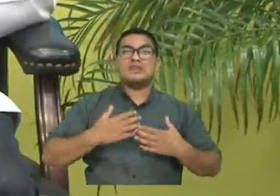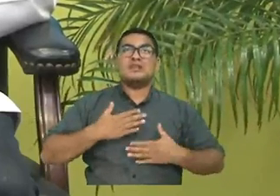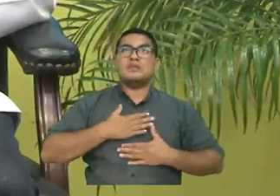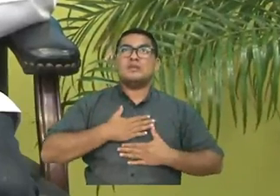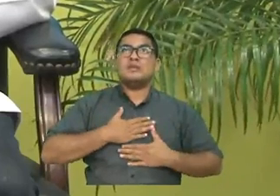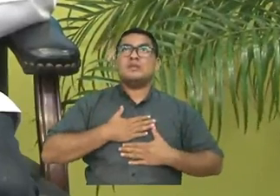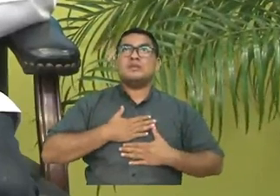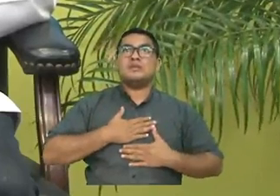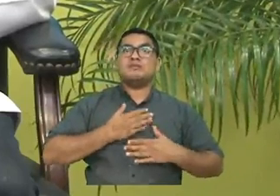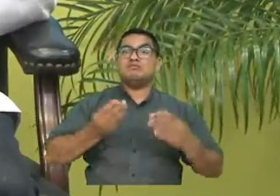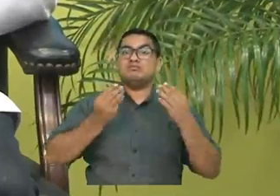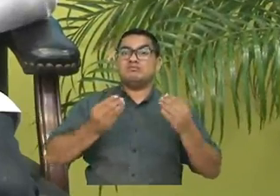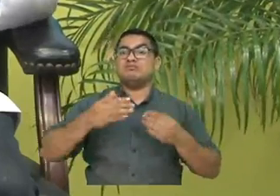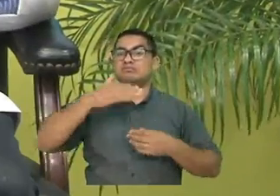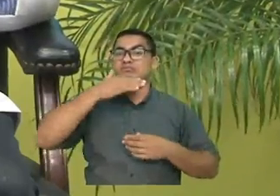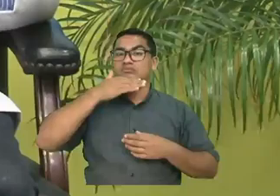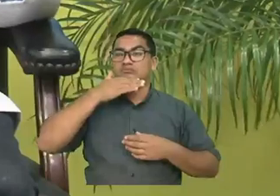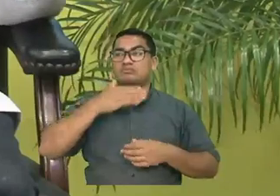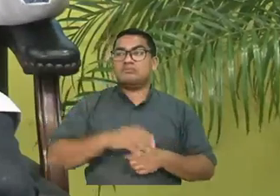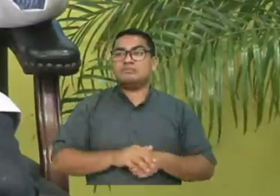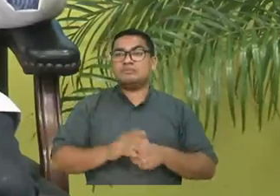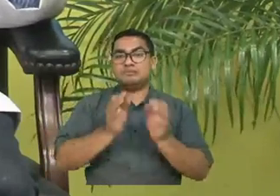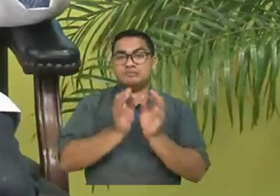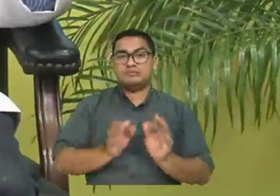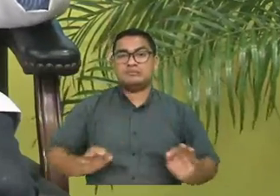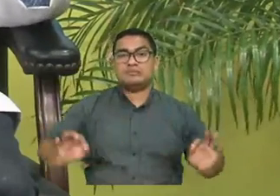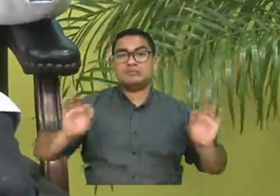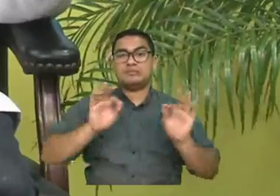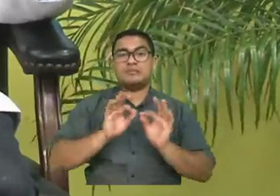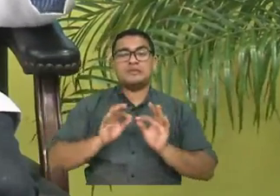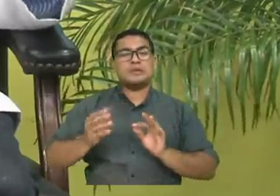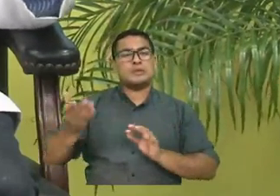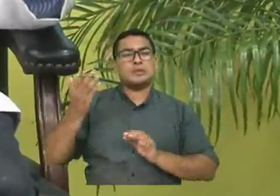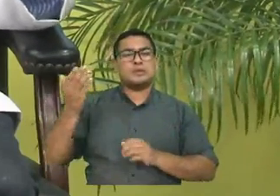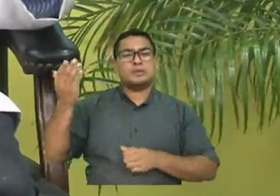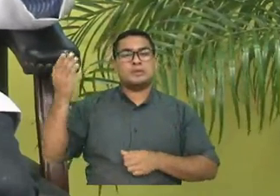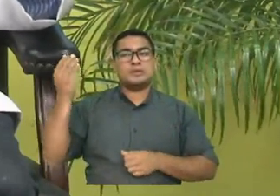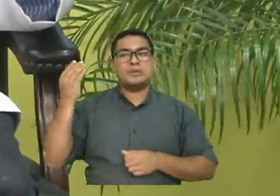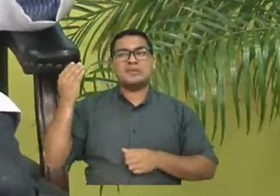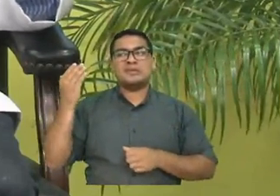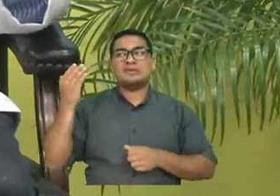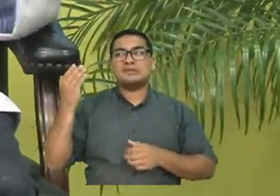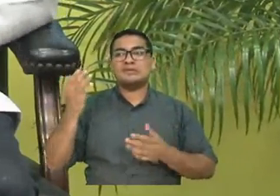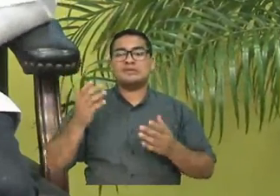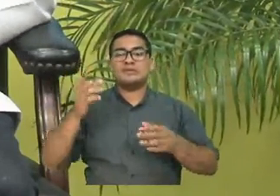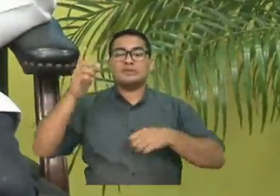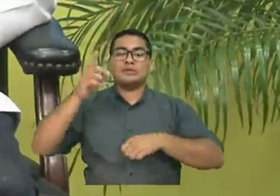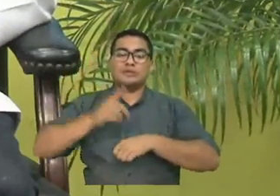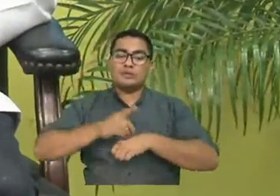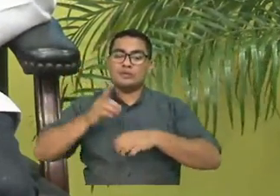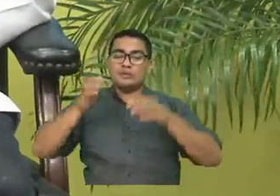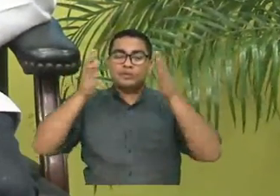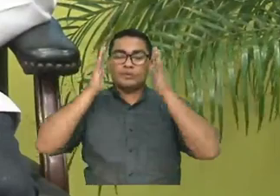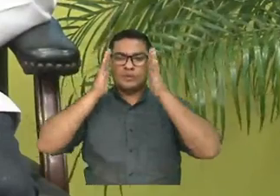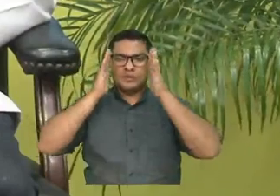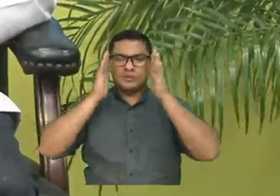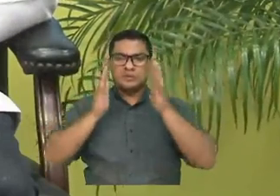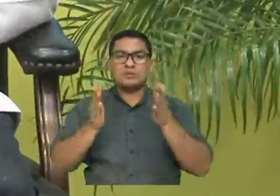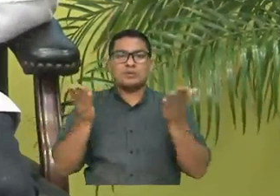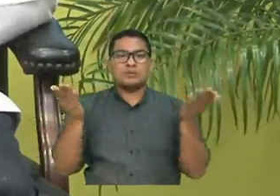severos, ¿verdad? Y entonces ahí la importancia de la parte de la historia, tanto de la clínica del paciente como la parte